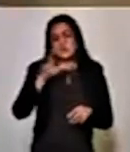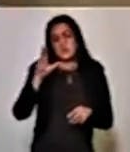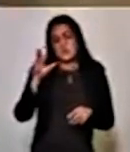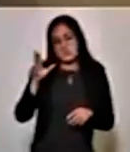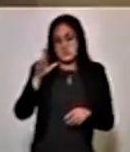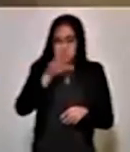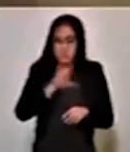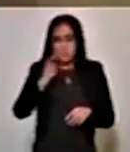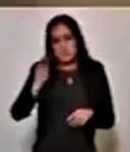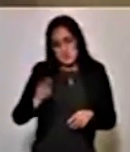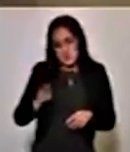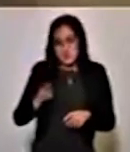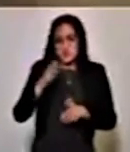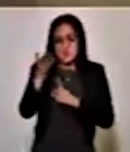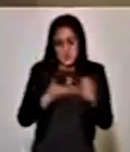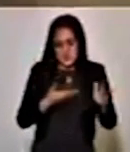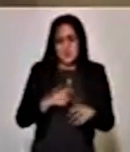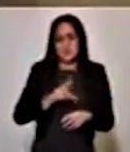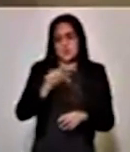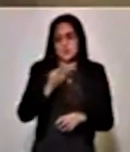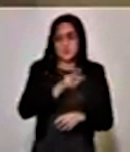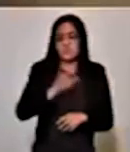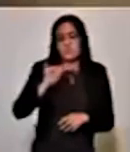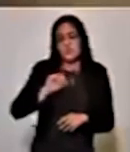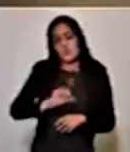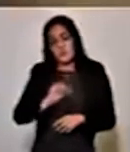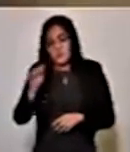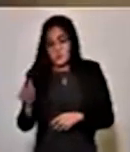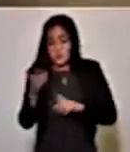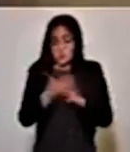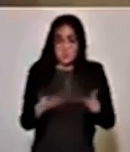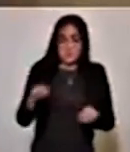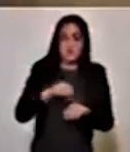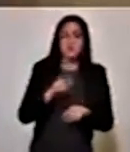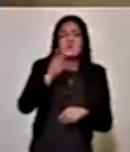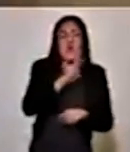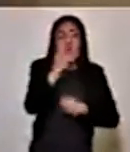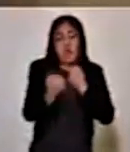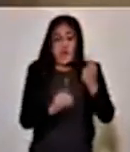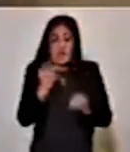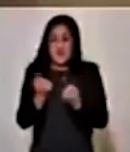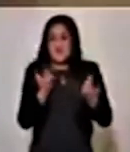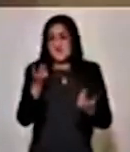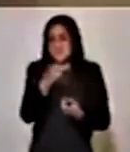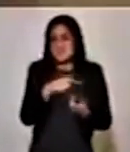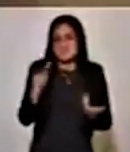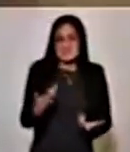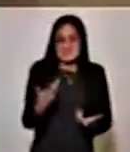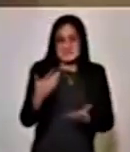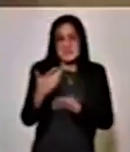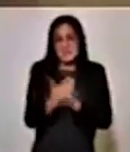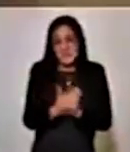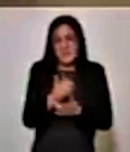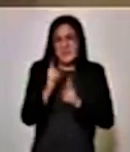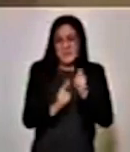Lunes, miércoles unos, martes, jueves otros, viernes alumnos con